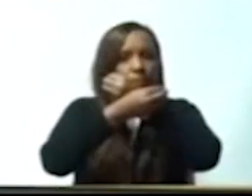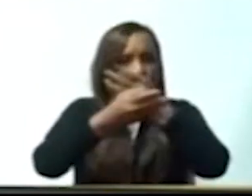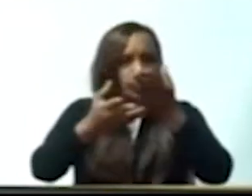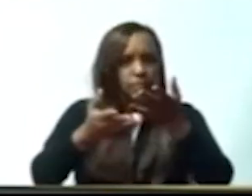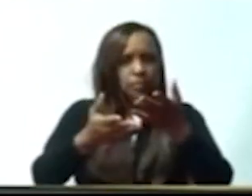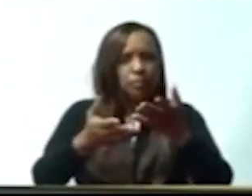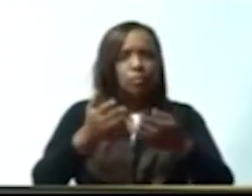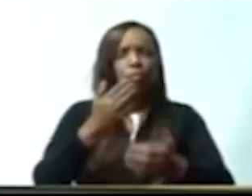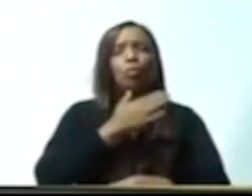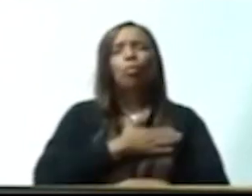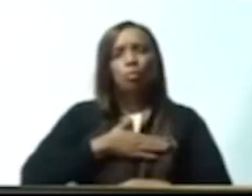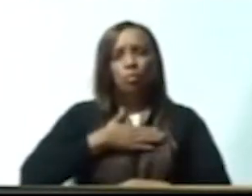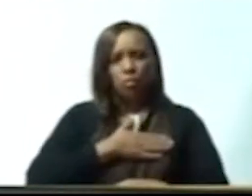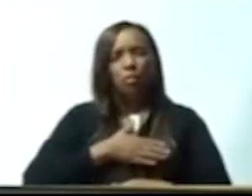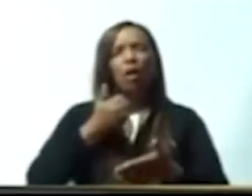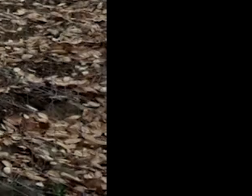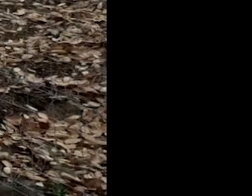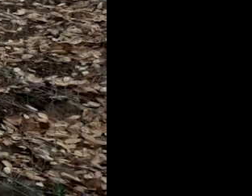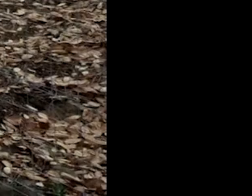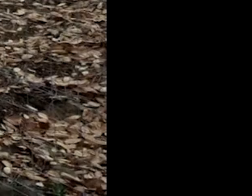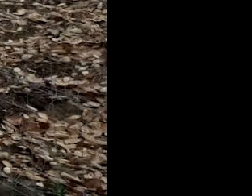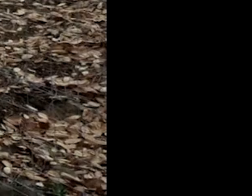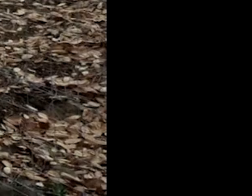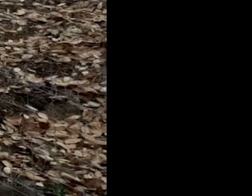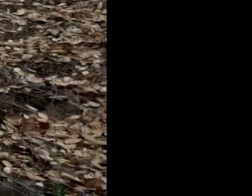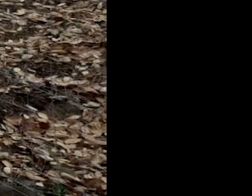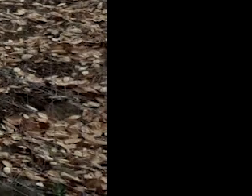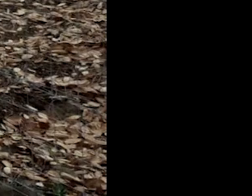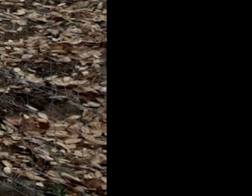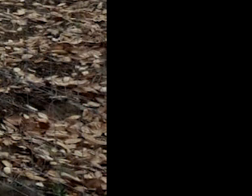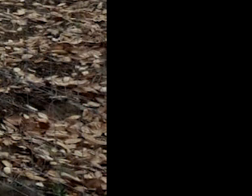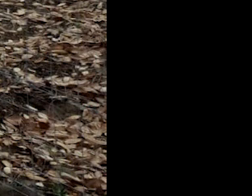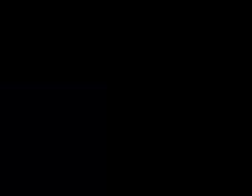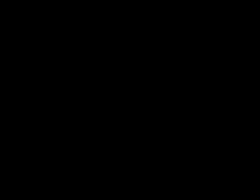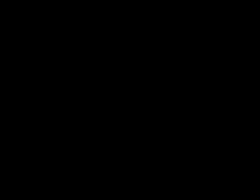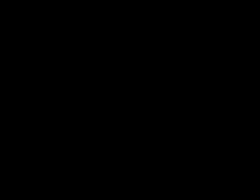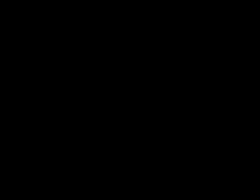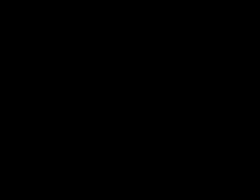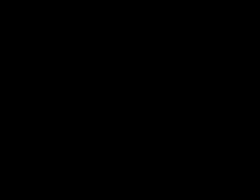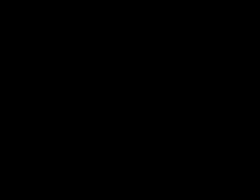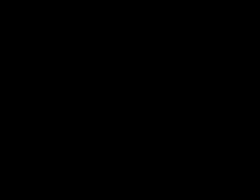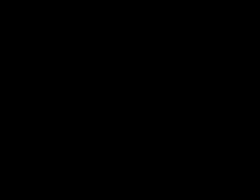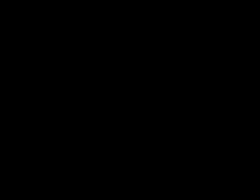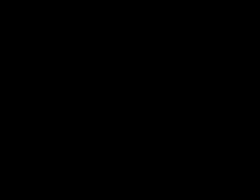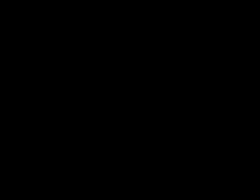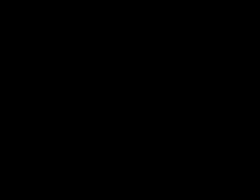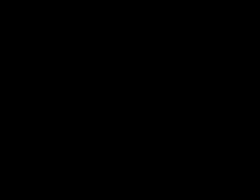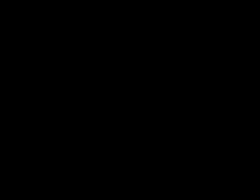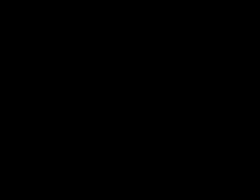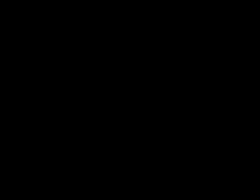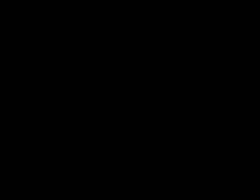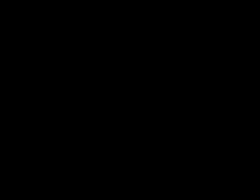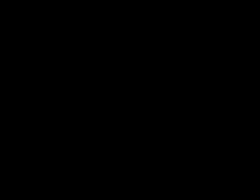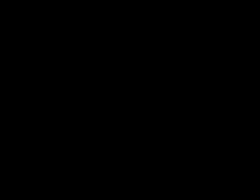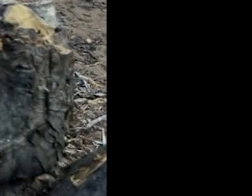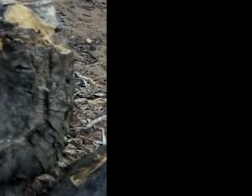sino que es del país y del mundo. Rodríguez calificó como pena y vergüenza lo ocurrido en las dunas de Las Calderas, señalando que durante